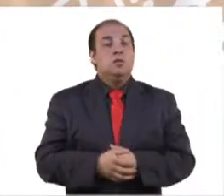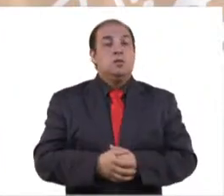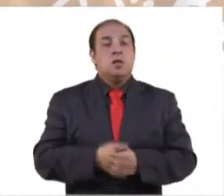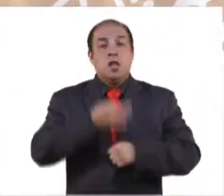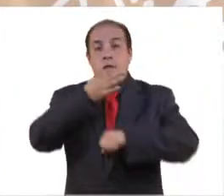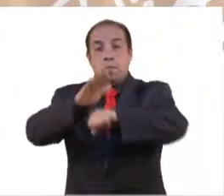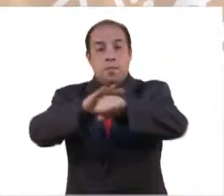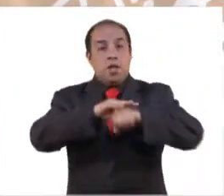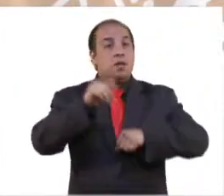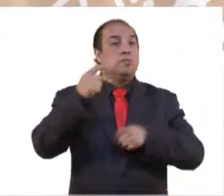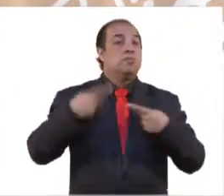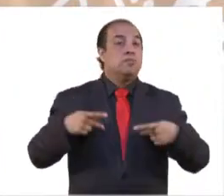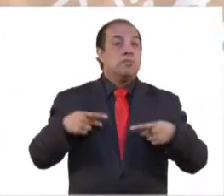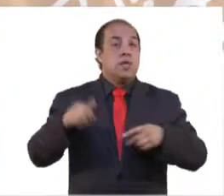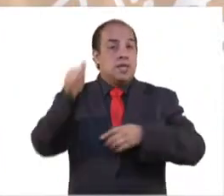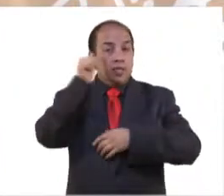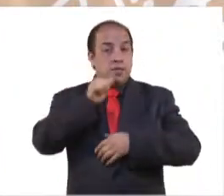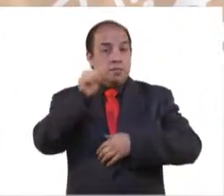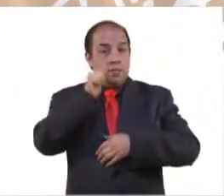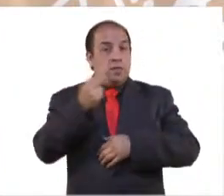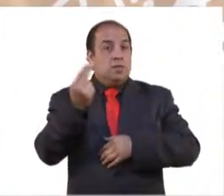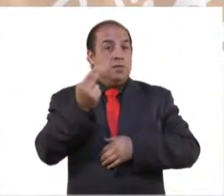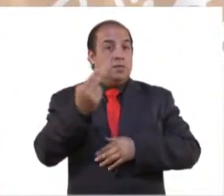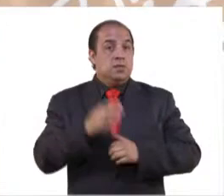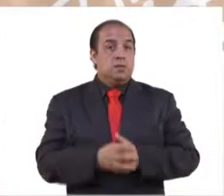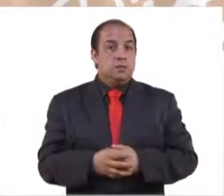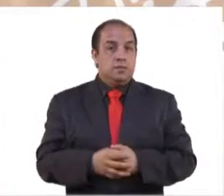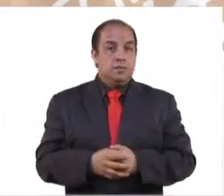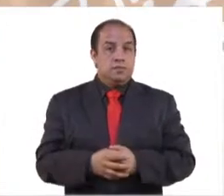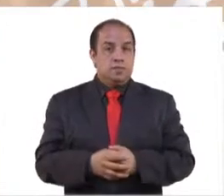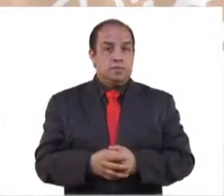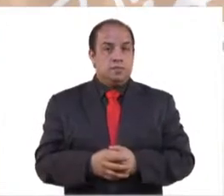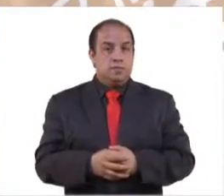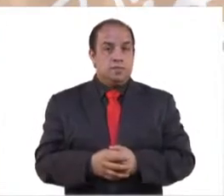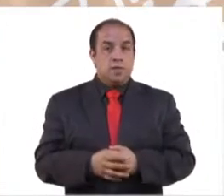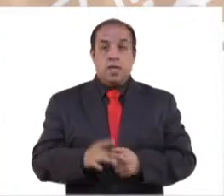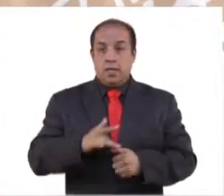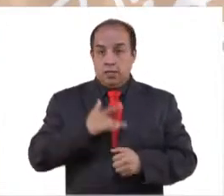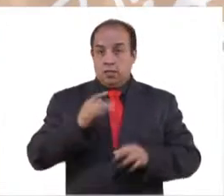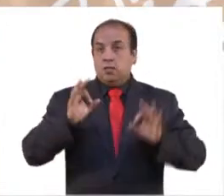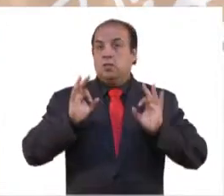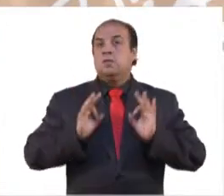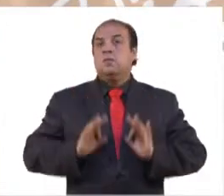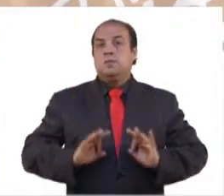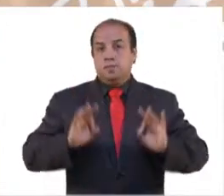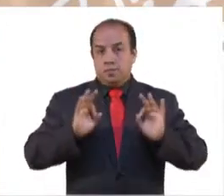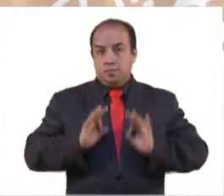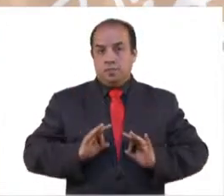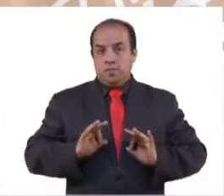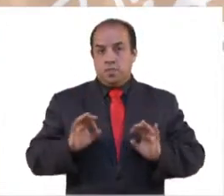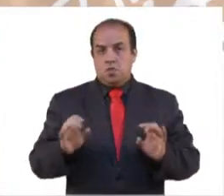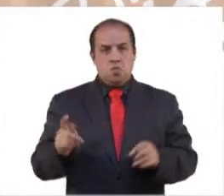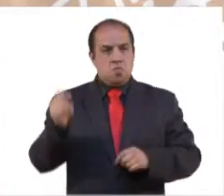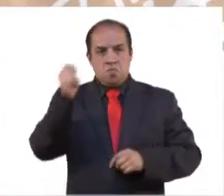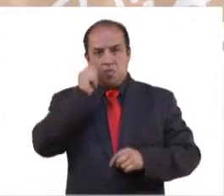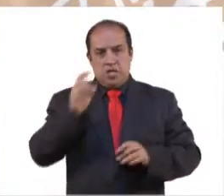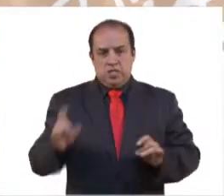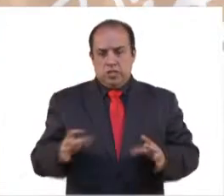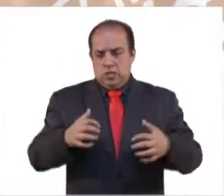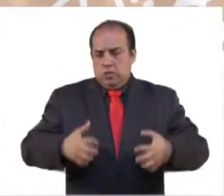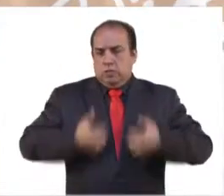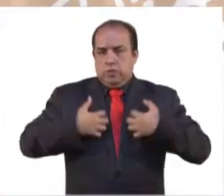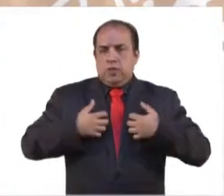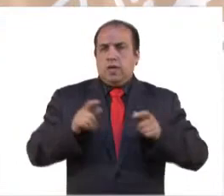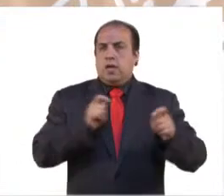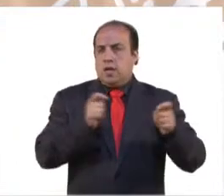hay que tener la cabeza fría, aunque el corazón esté caliente,